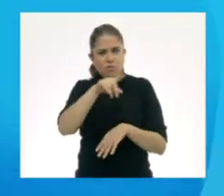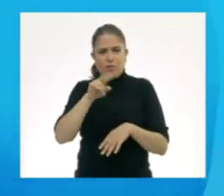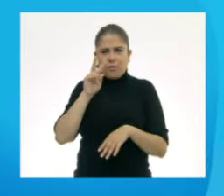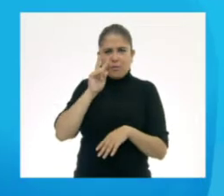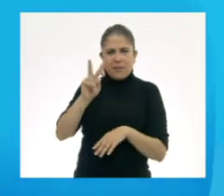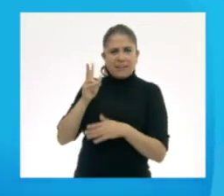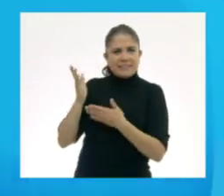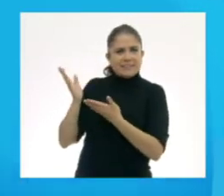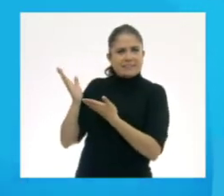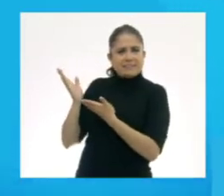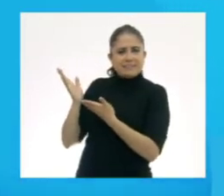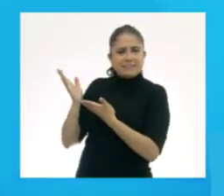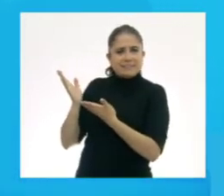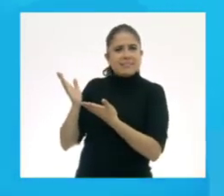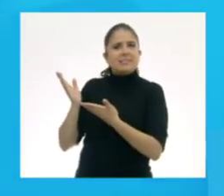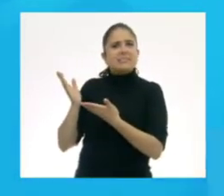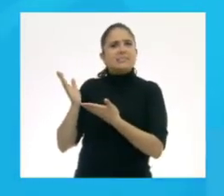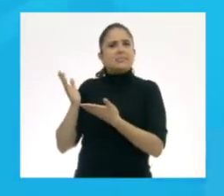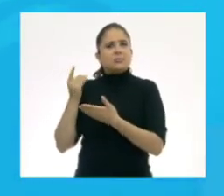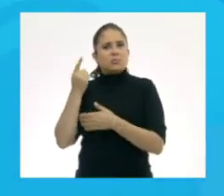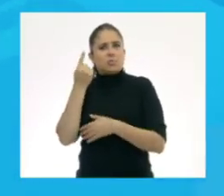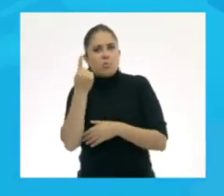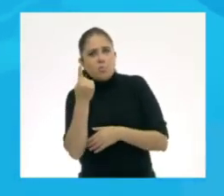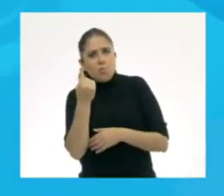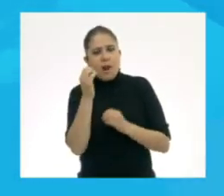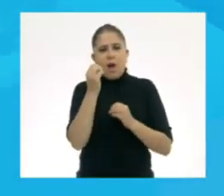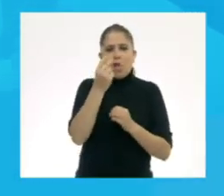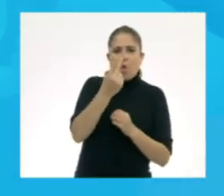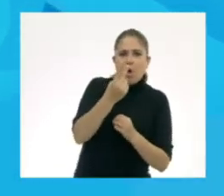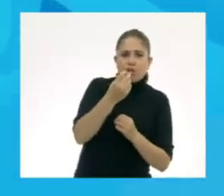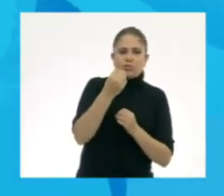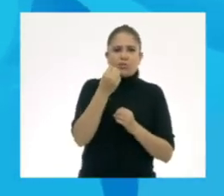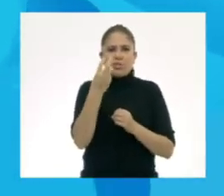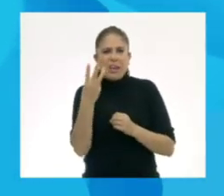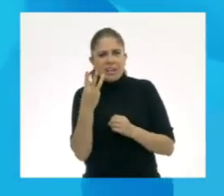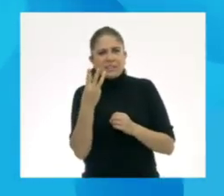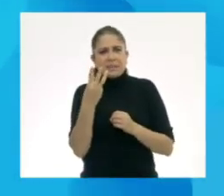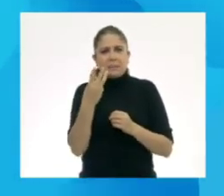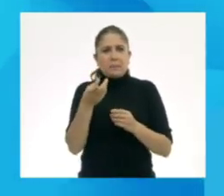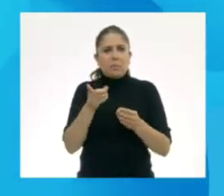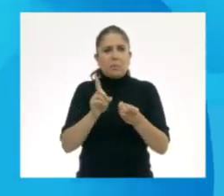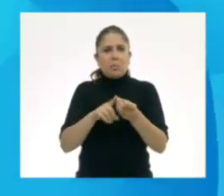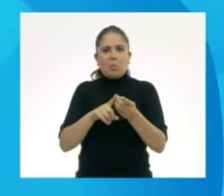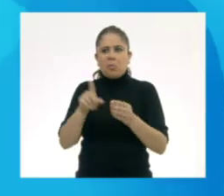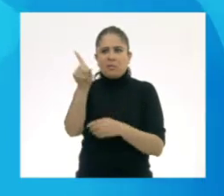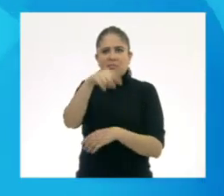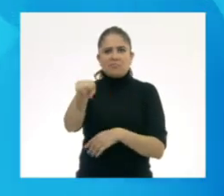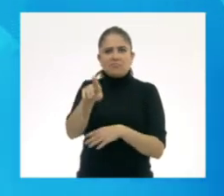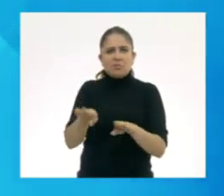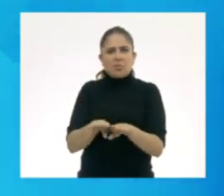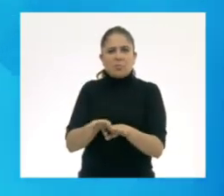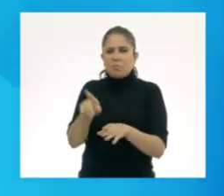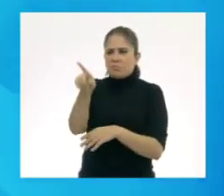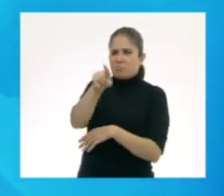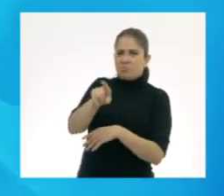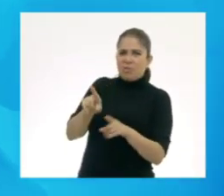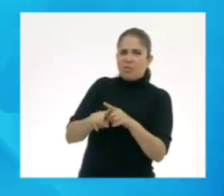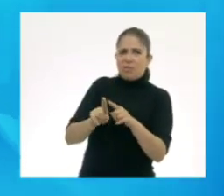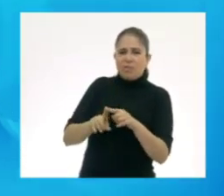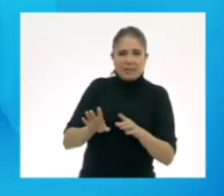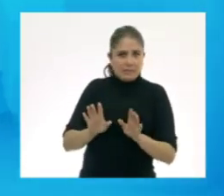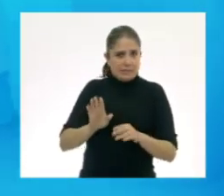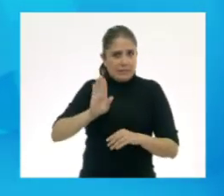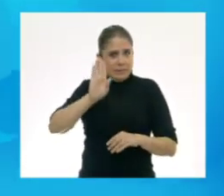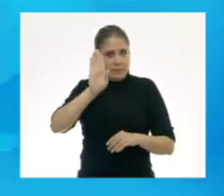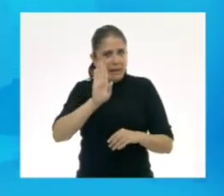ve? Mira, es que no sé si es una, son varias, pero ¿en dónde estará? ¿Te imaginas como que en dónde está? Parece